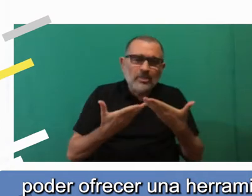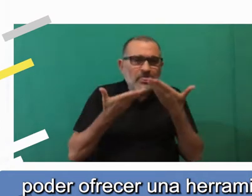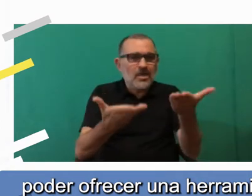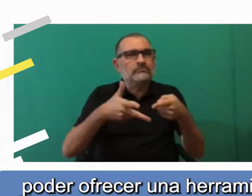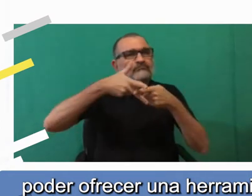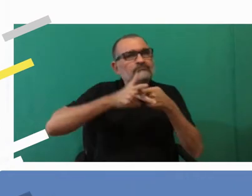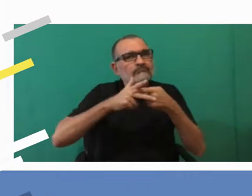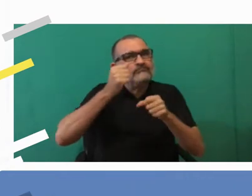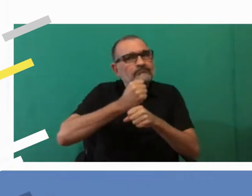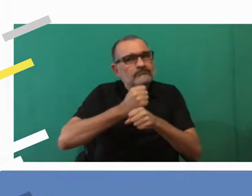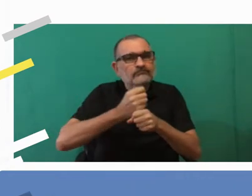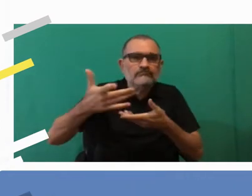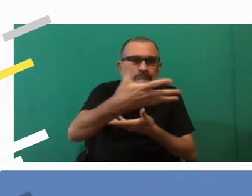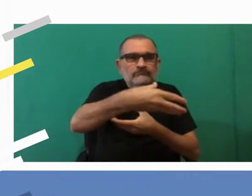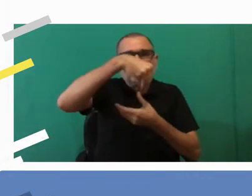dispositivos de distinto tipo,